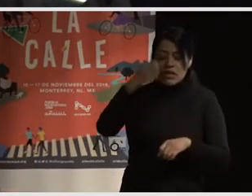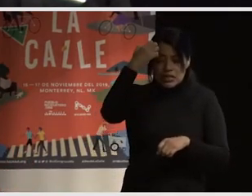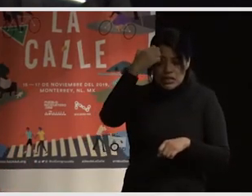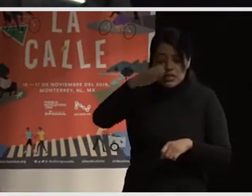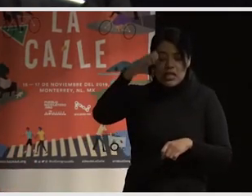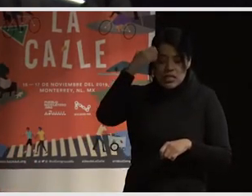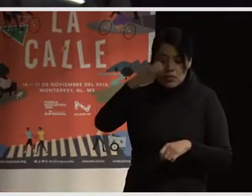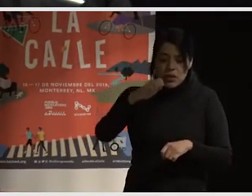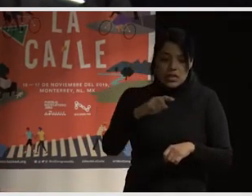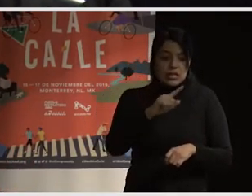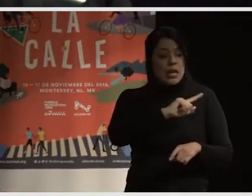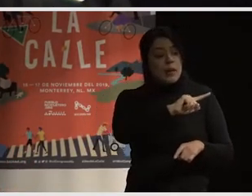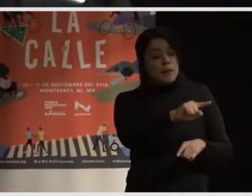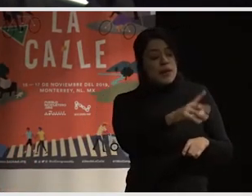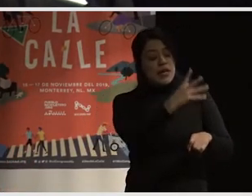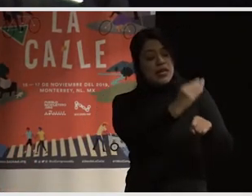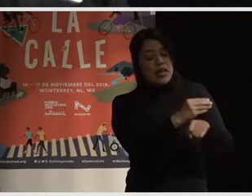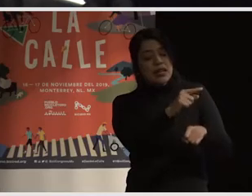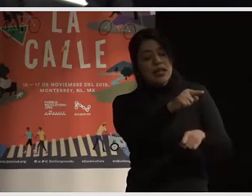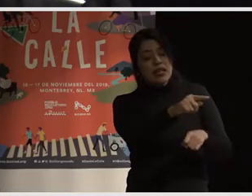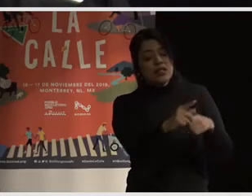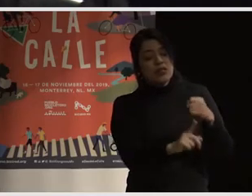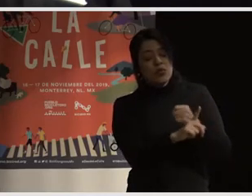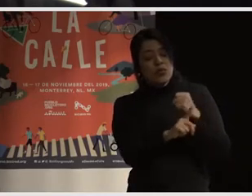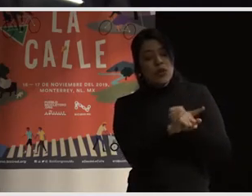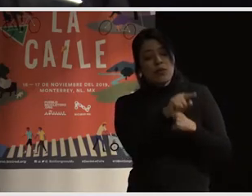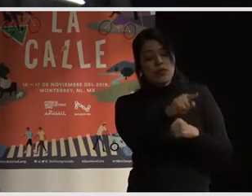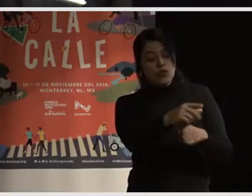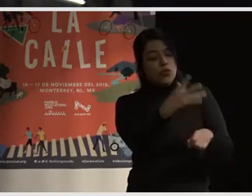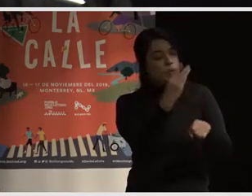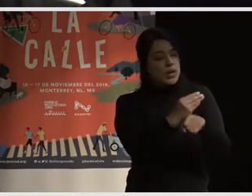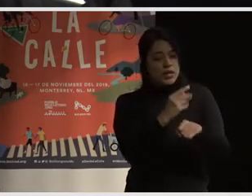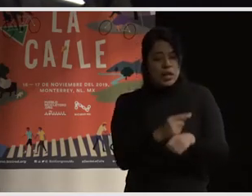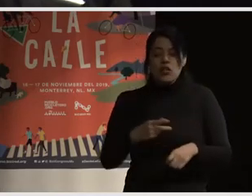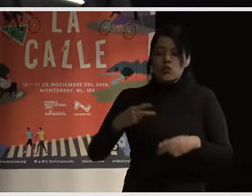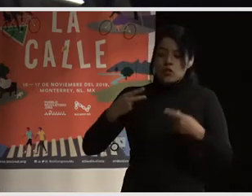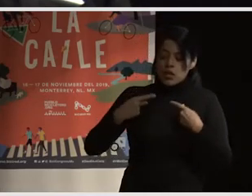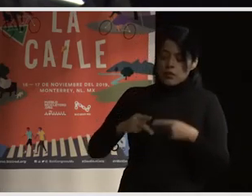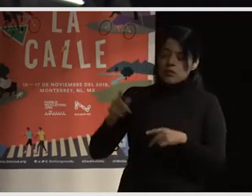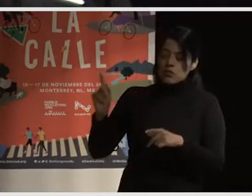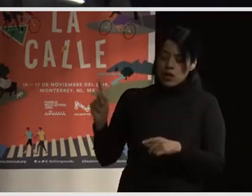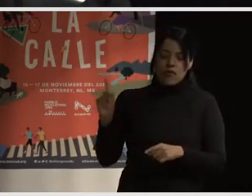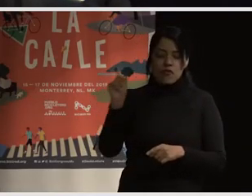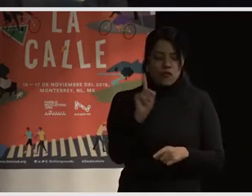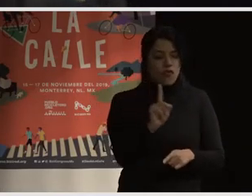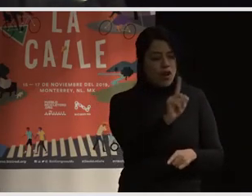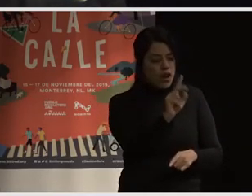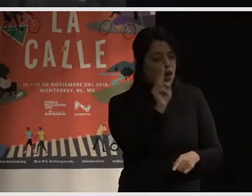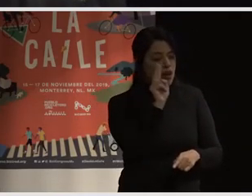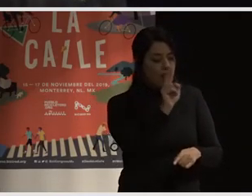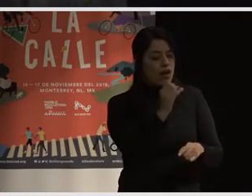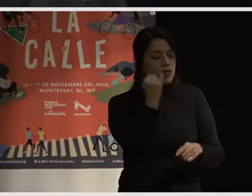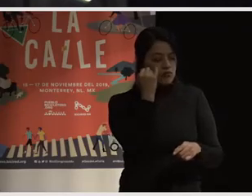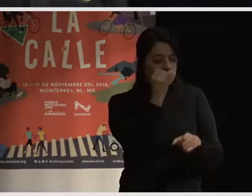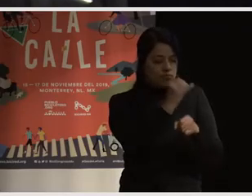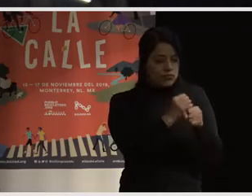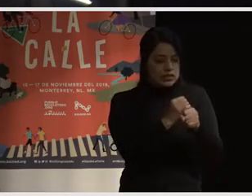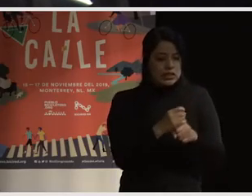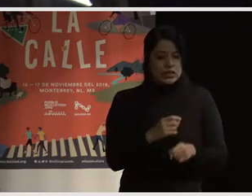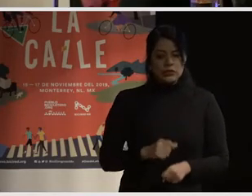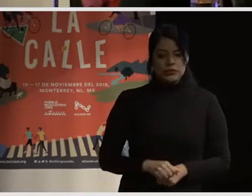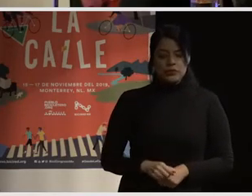que el vecino de la cremería ya no quería eso ahí vos tenés que mandar el técnico no vas a simular que que sabes y que tienes muy buen verbo